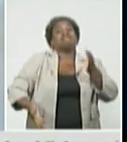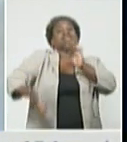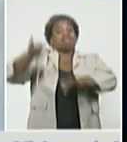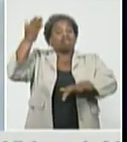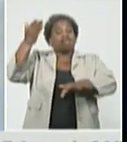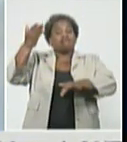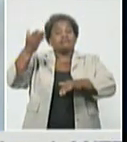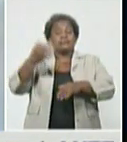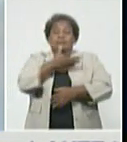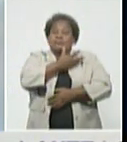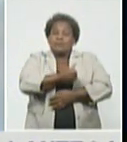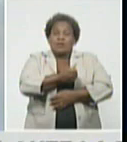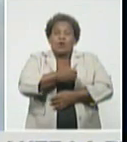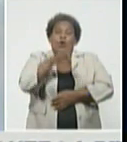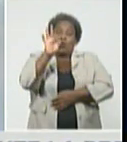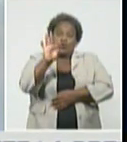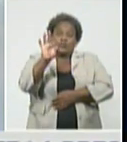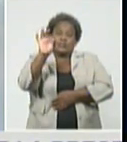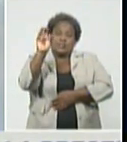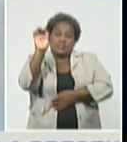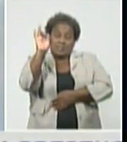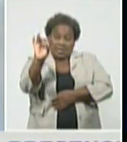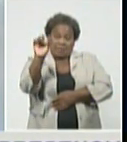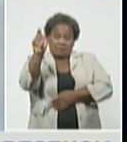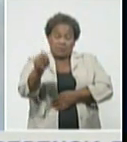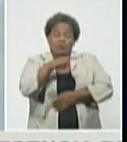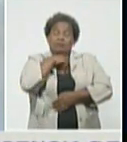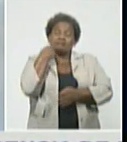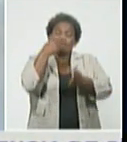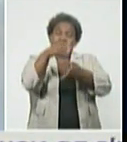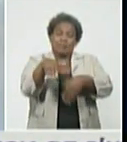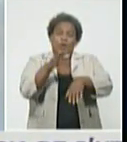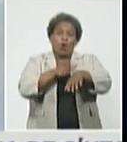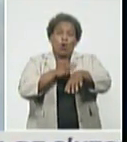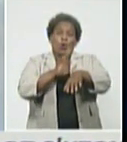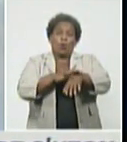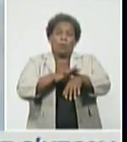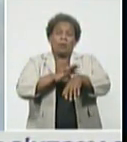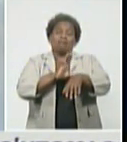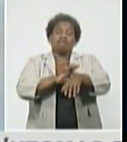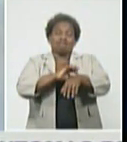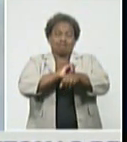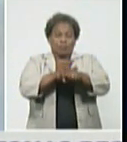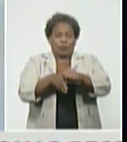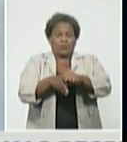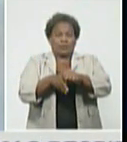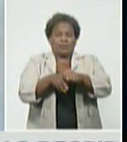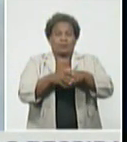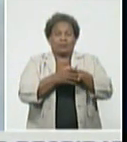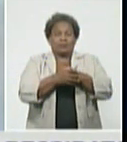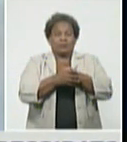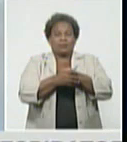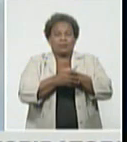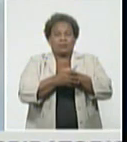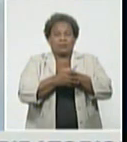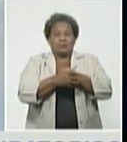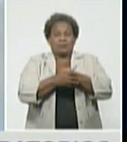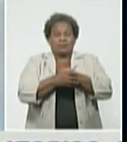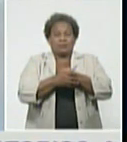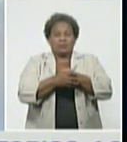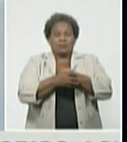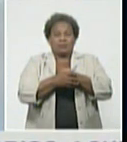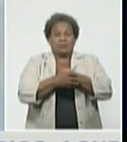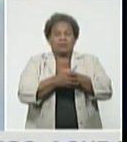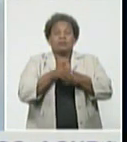los 87 fallecidos que hemos tenido por la enfermedad en nuestro país, pero de todas formas, con